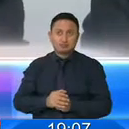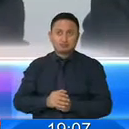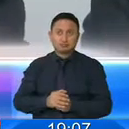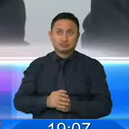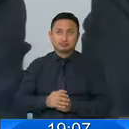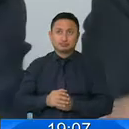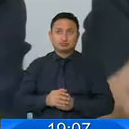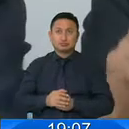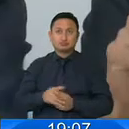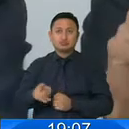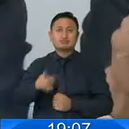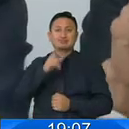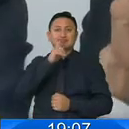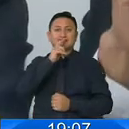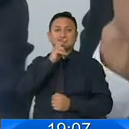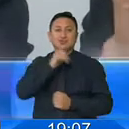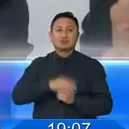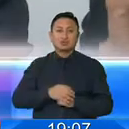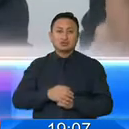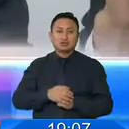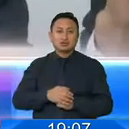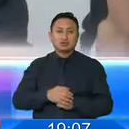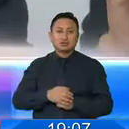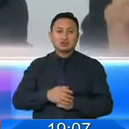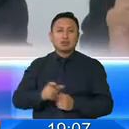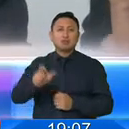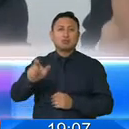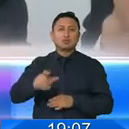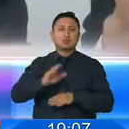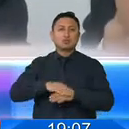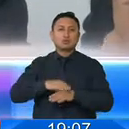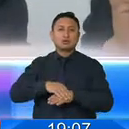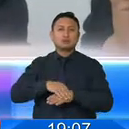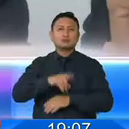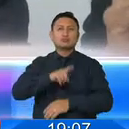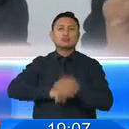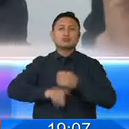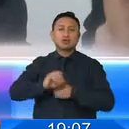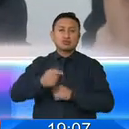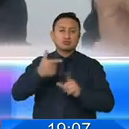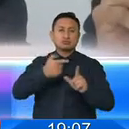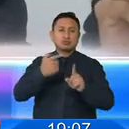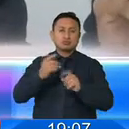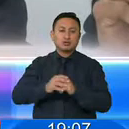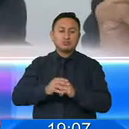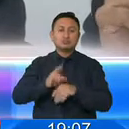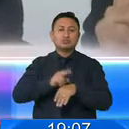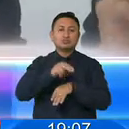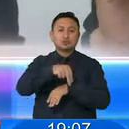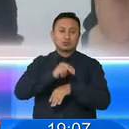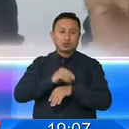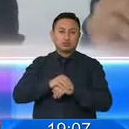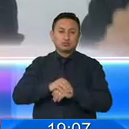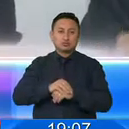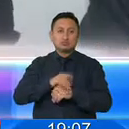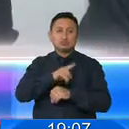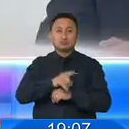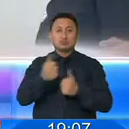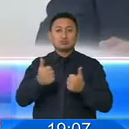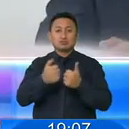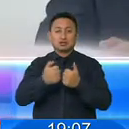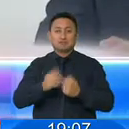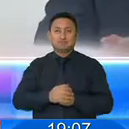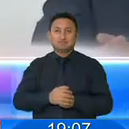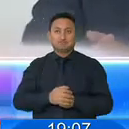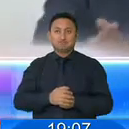denuncia quiénes fueron los que asesinaron a sus hijos, a su nieto y a su conviviente.